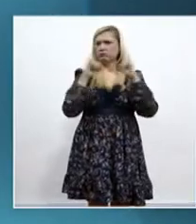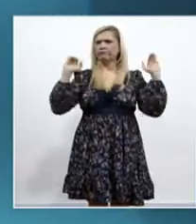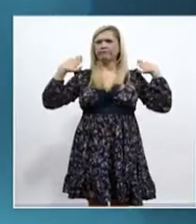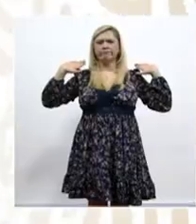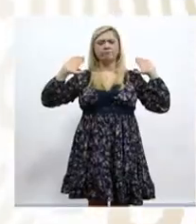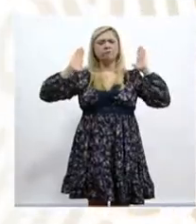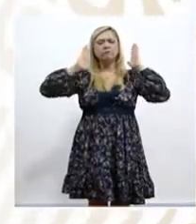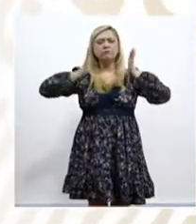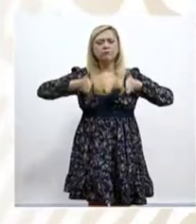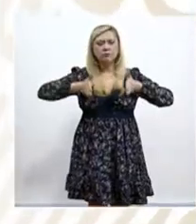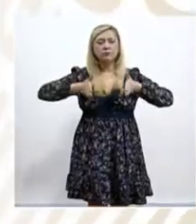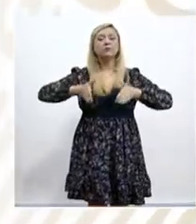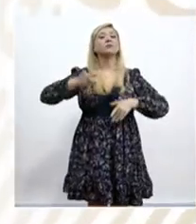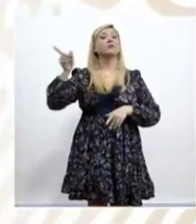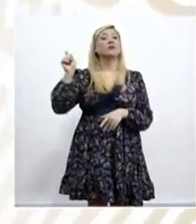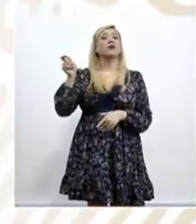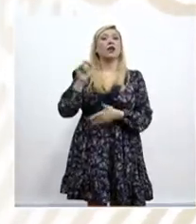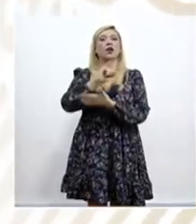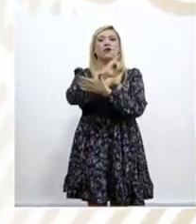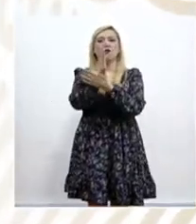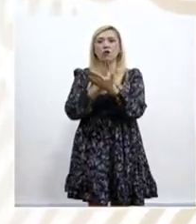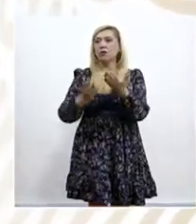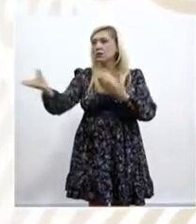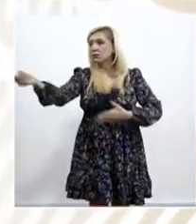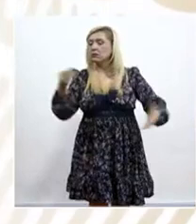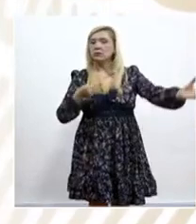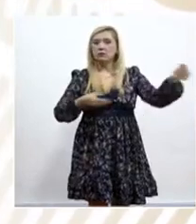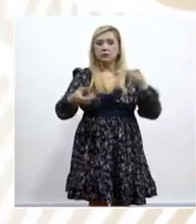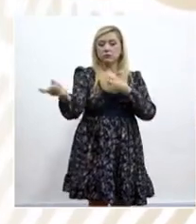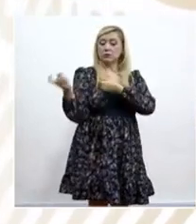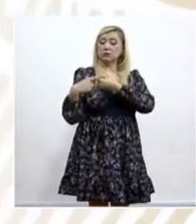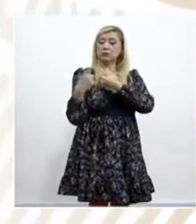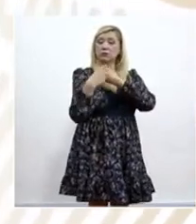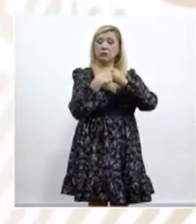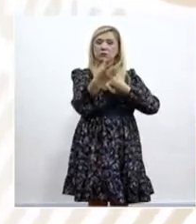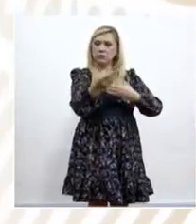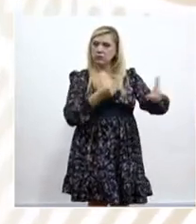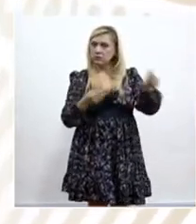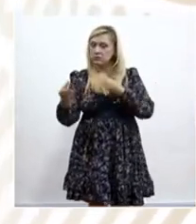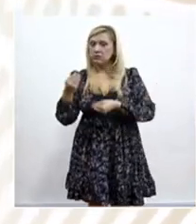era competente para conocer de un asunto determinado.